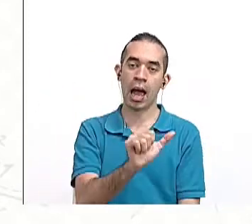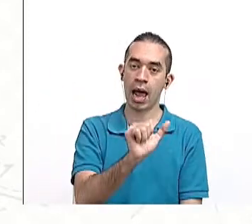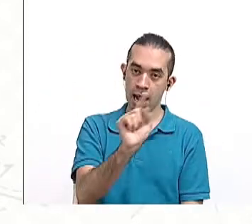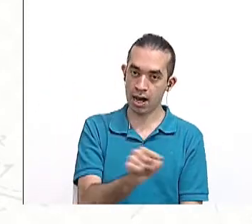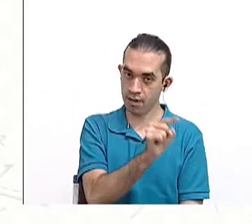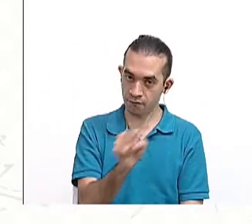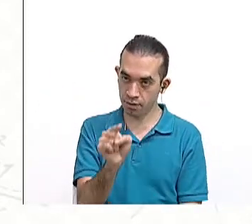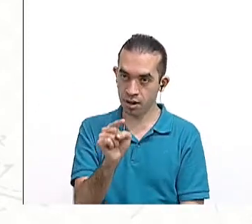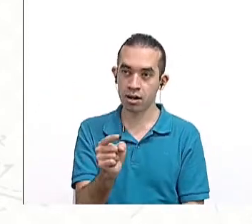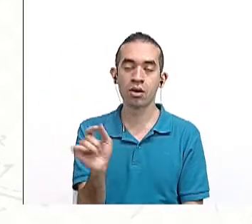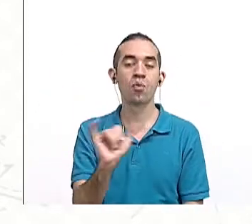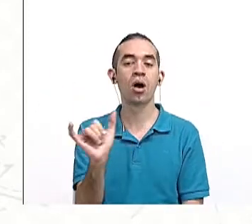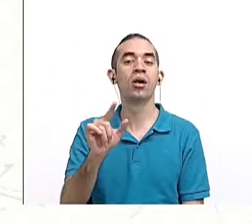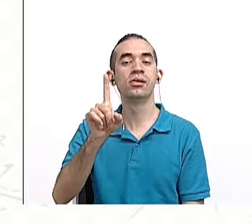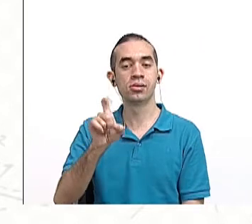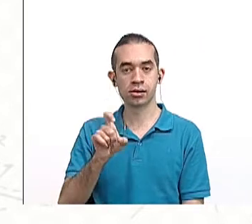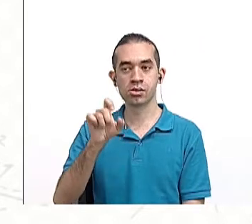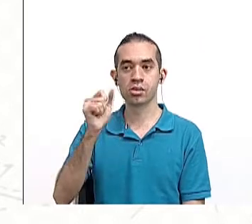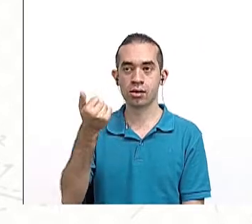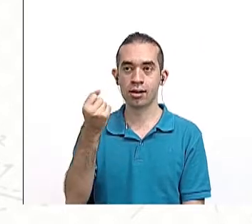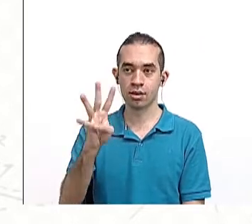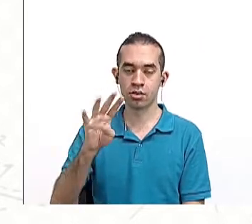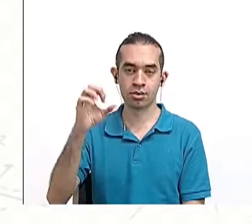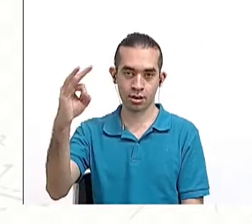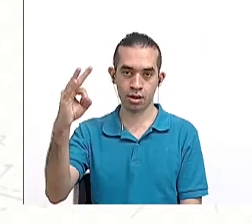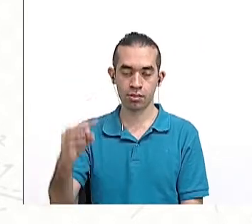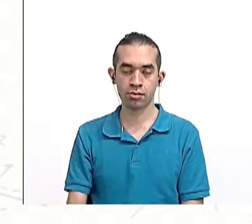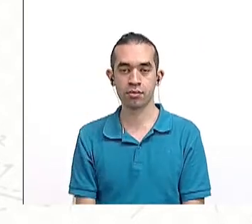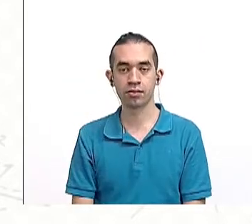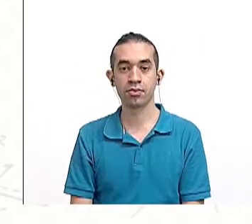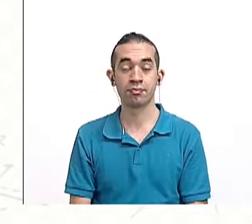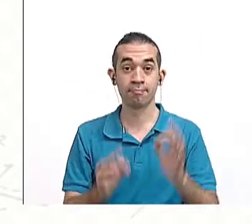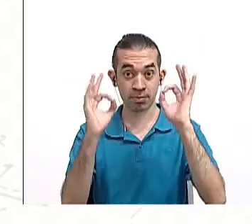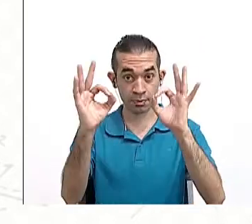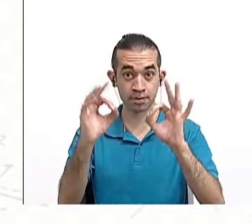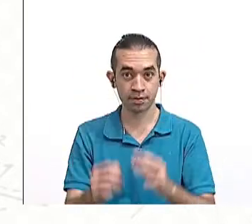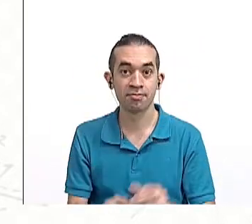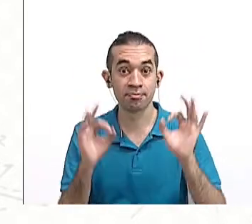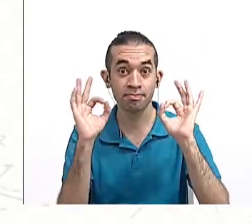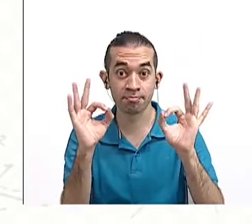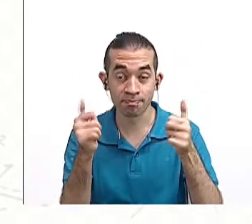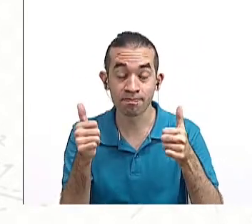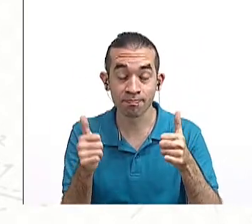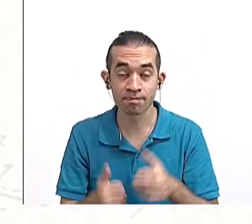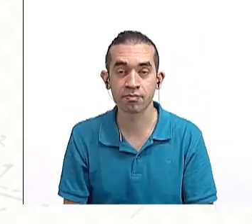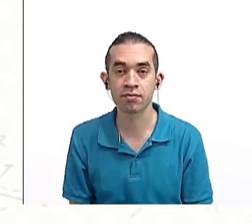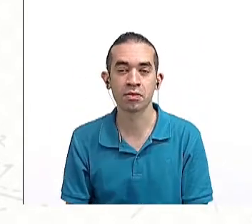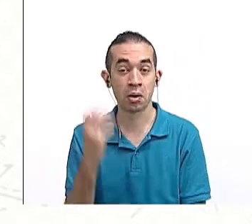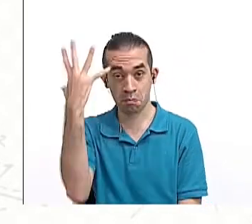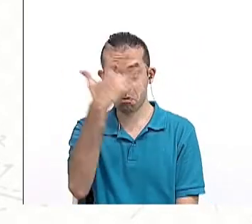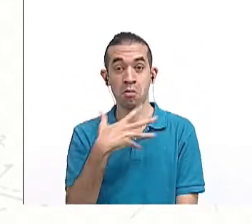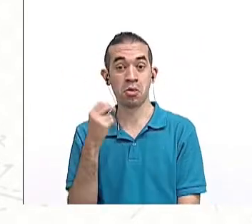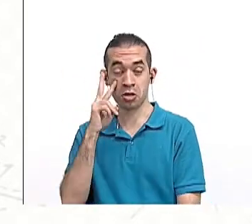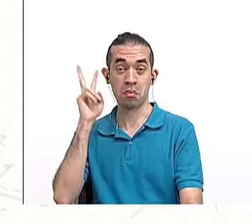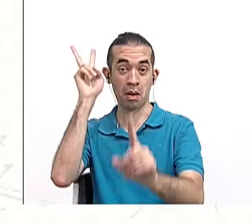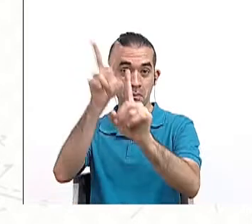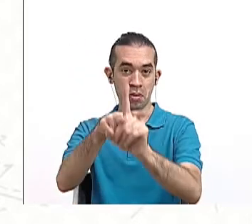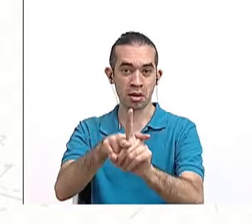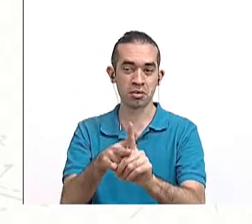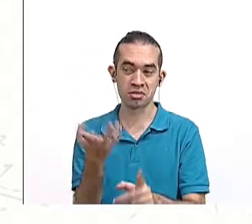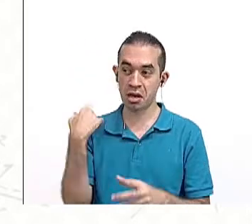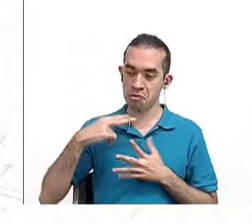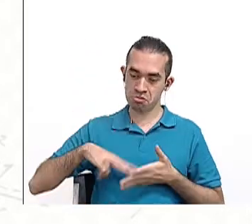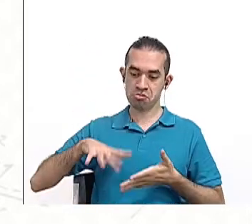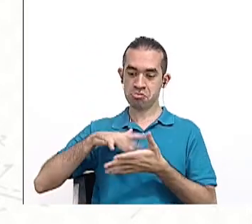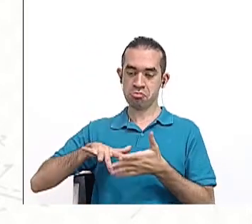su valor es 114 grados vamos bien si vieron qué bonito está aplicado lo que acabamos de